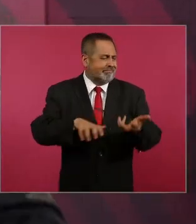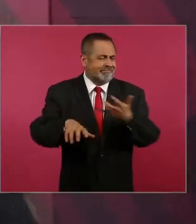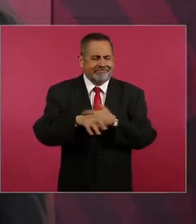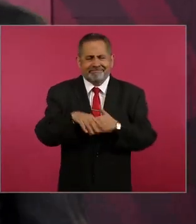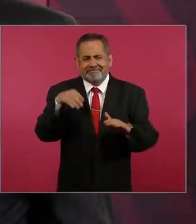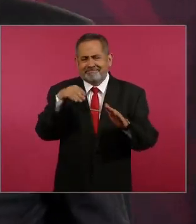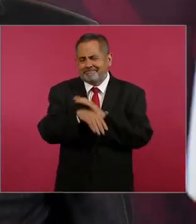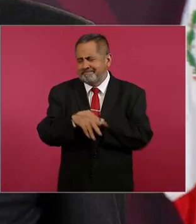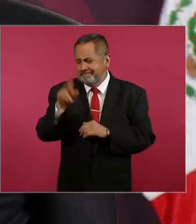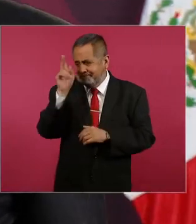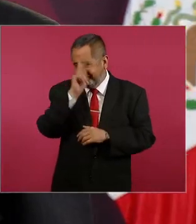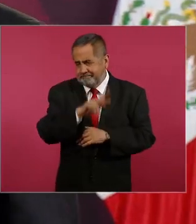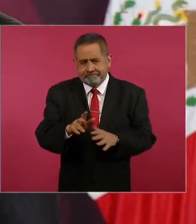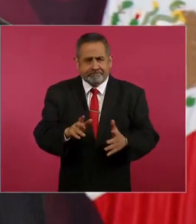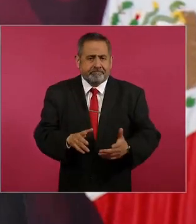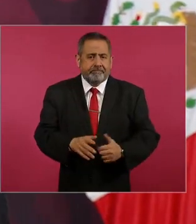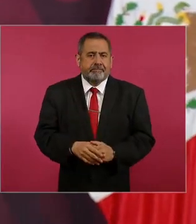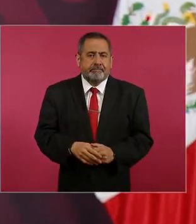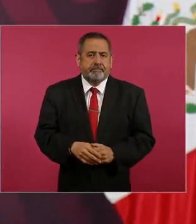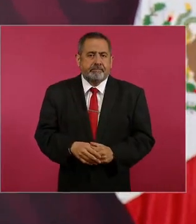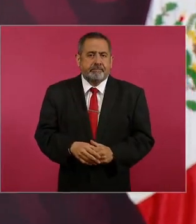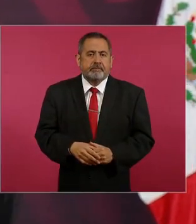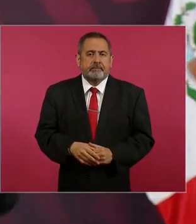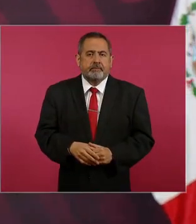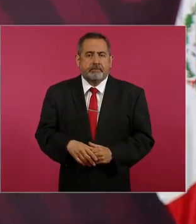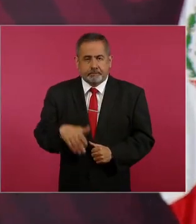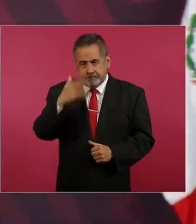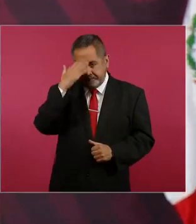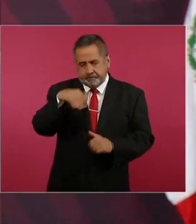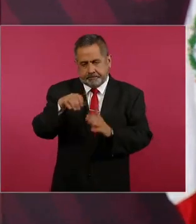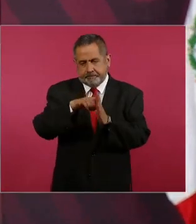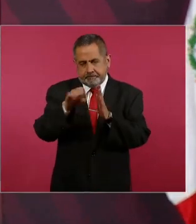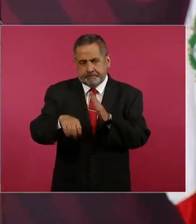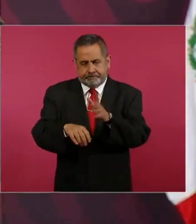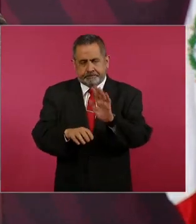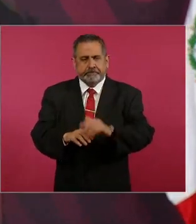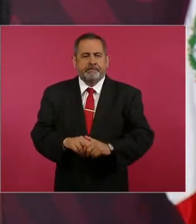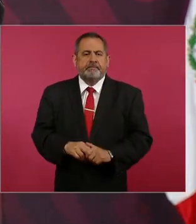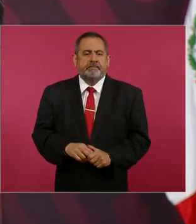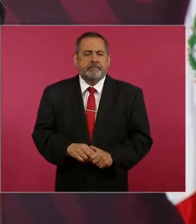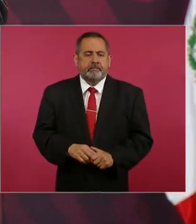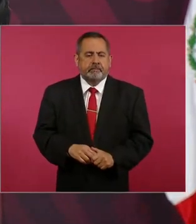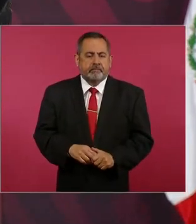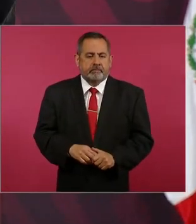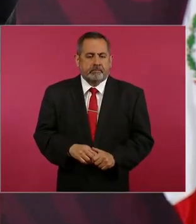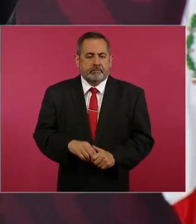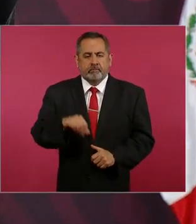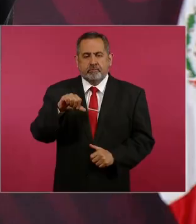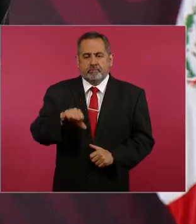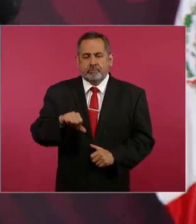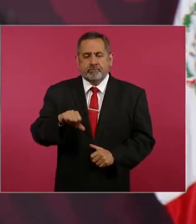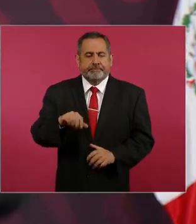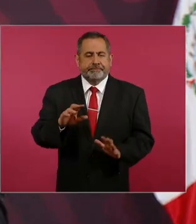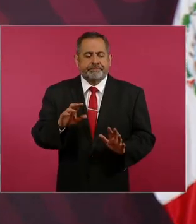ustedes saben por ejemplo no voy a hablar en este